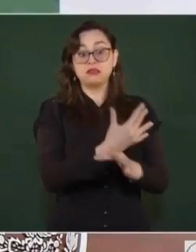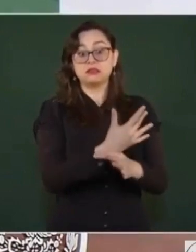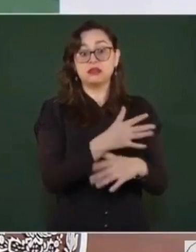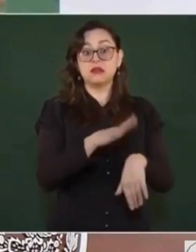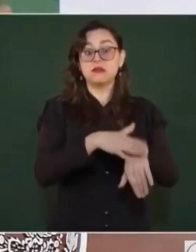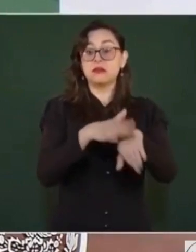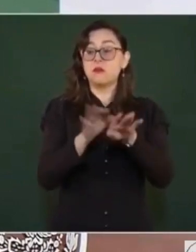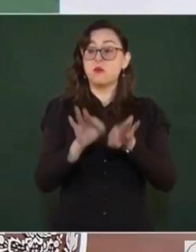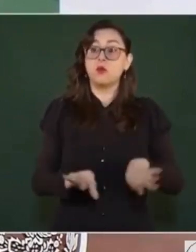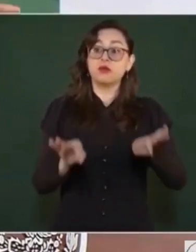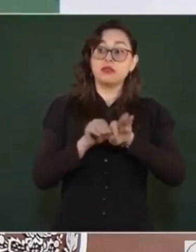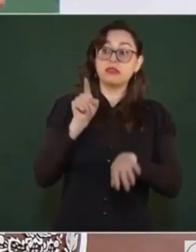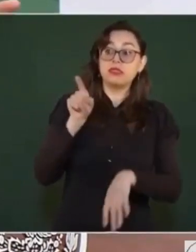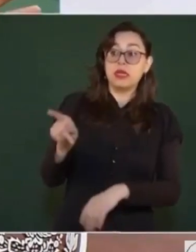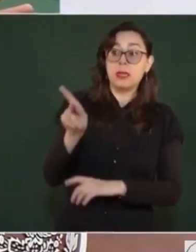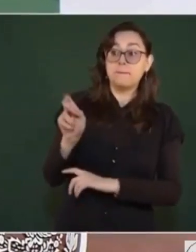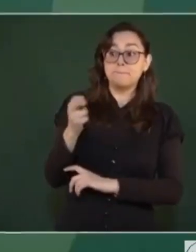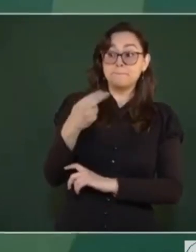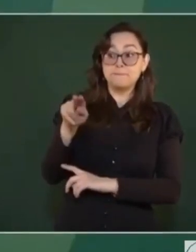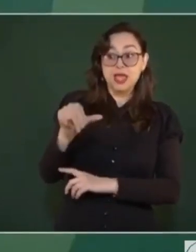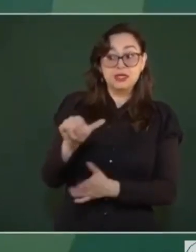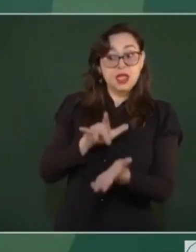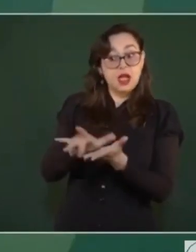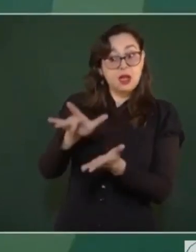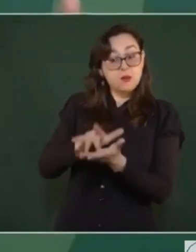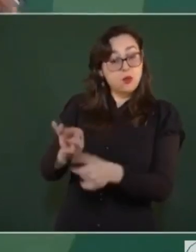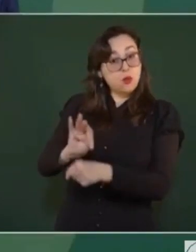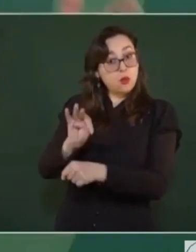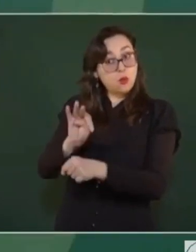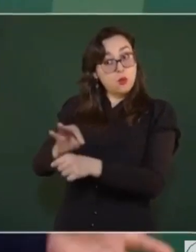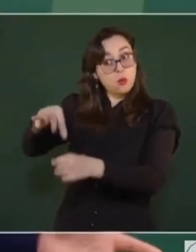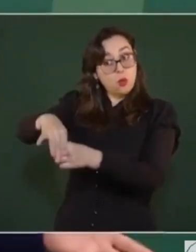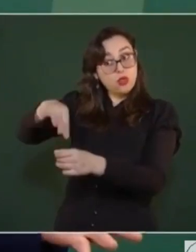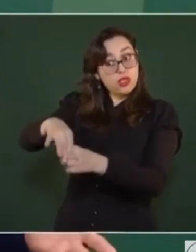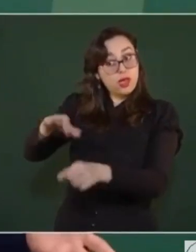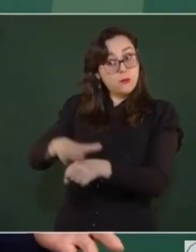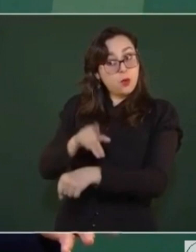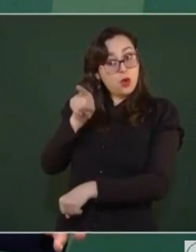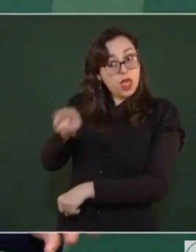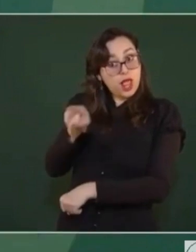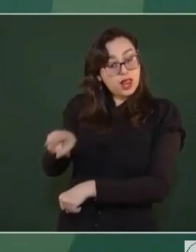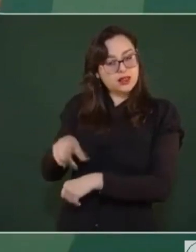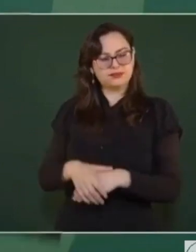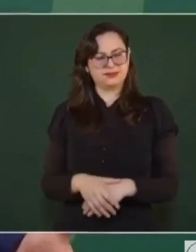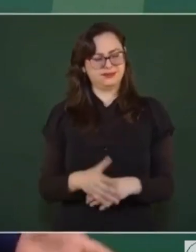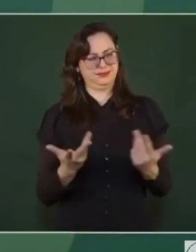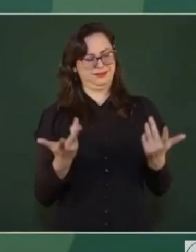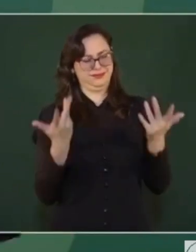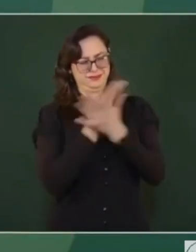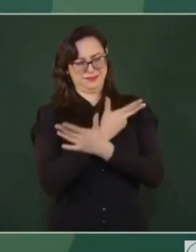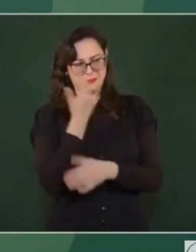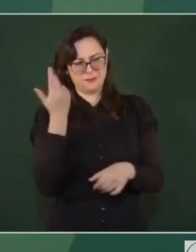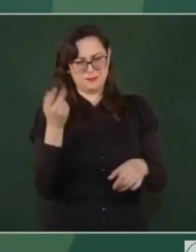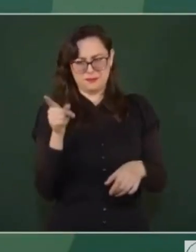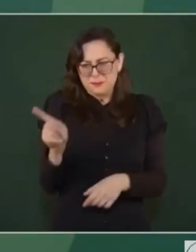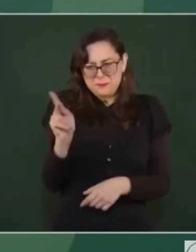Es que tenemos que recordar todo esto, porque si no, no entendemos